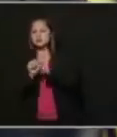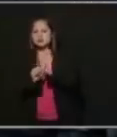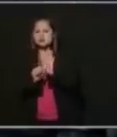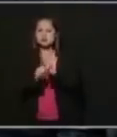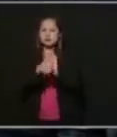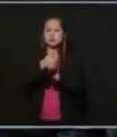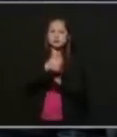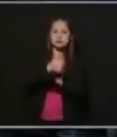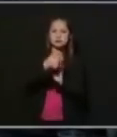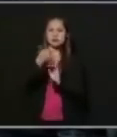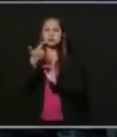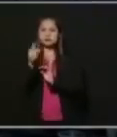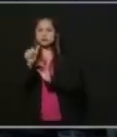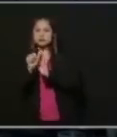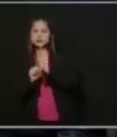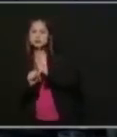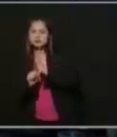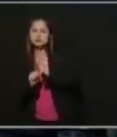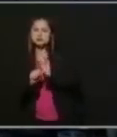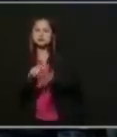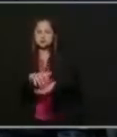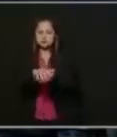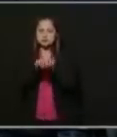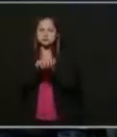cada seis meses, cada un año, un sorteo.